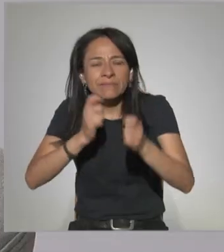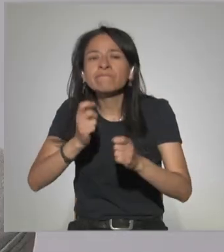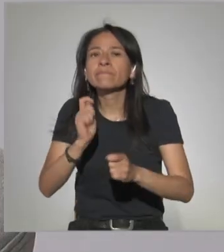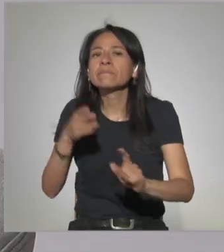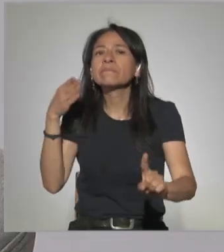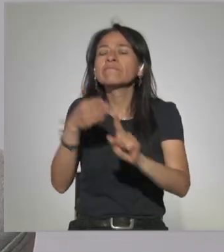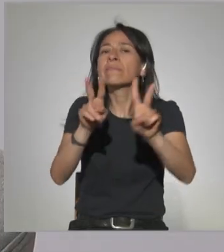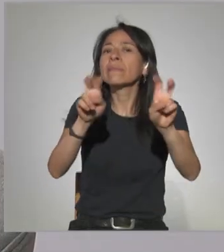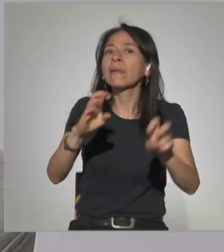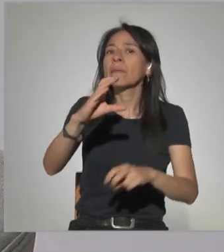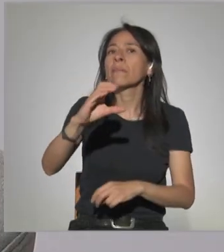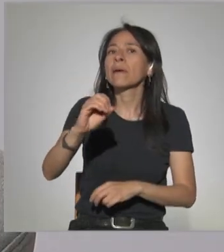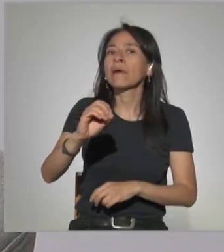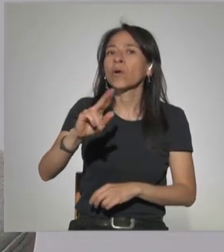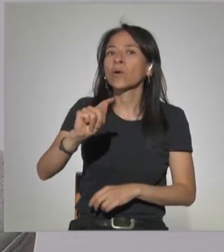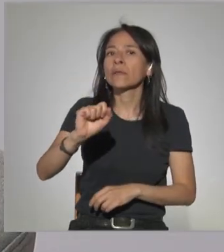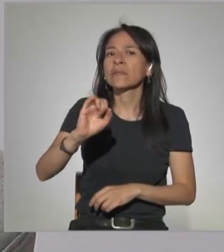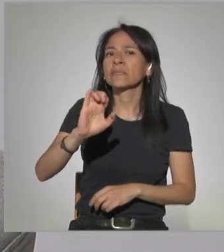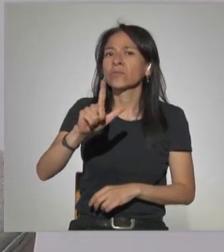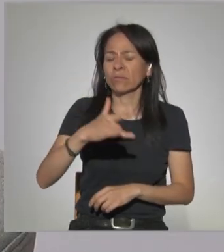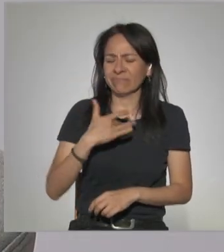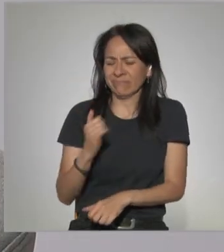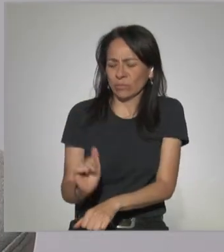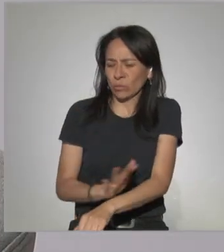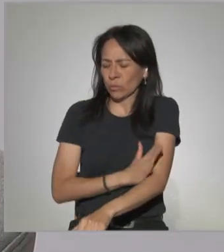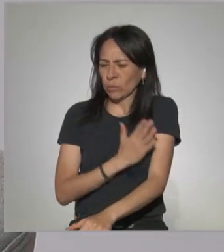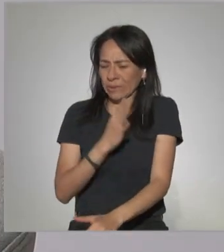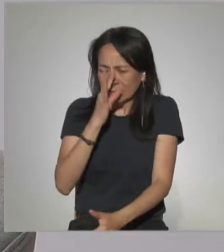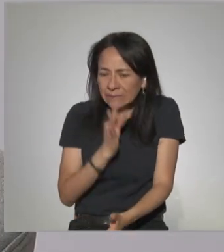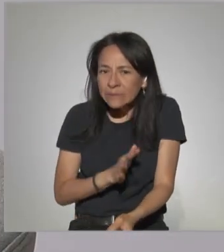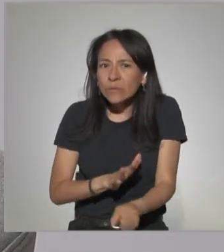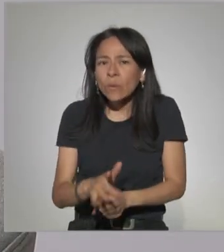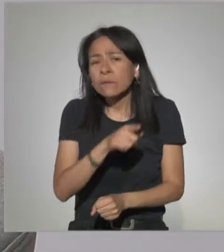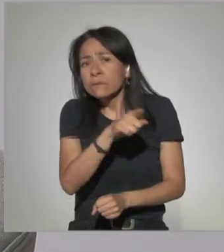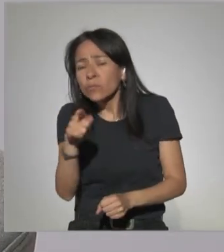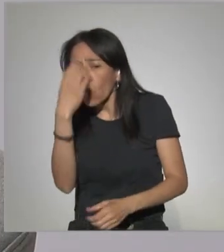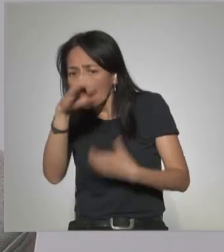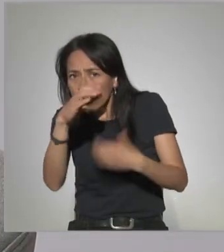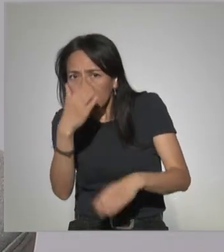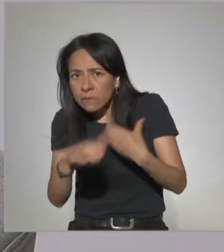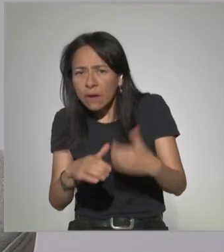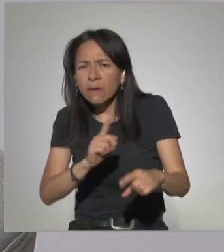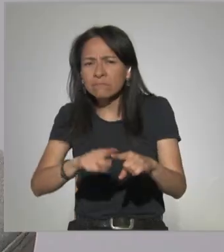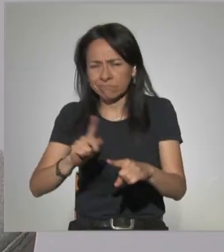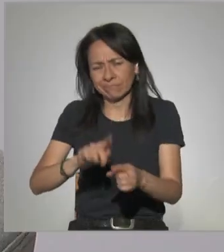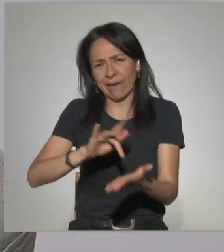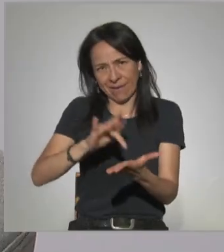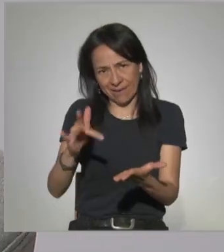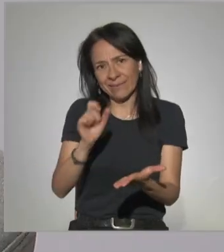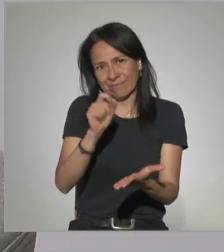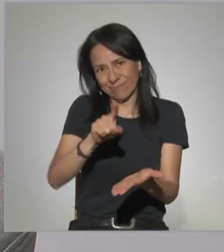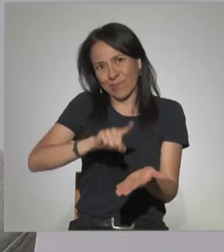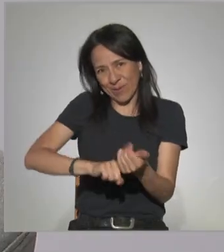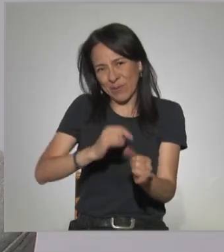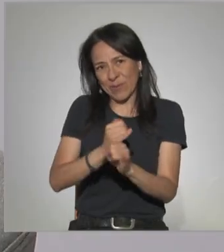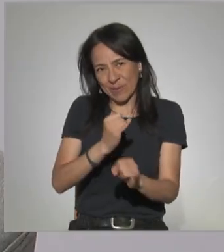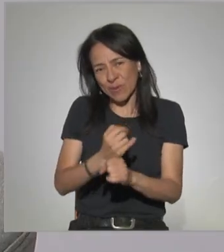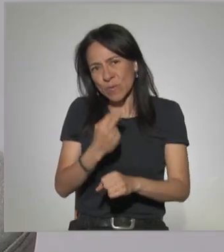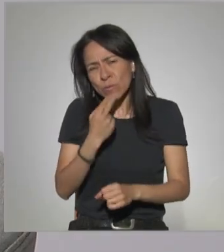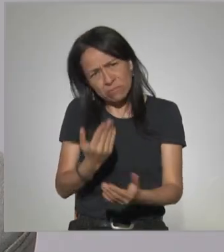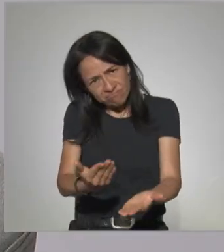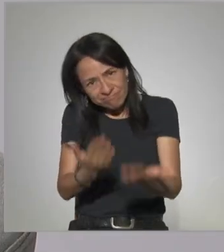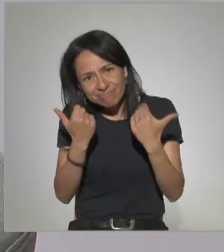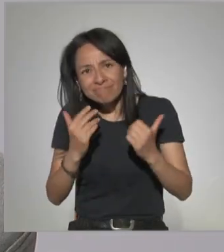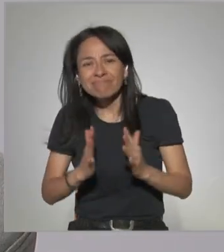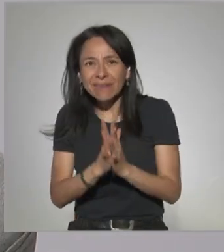emociones. Agradezco mucho tus comentarios y tus preguntas que nos has hecho llegar a través de nuestras redes sociales. Te invito a que sigas participando y a que